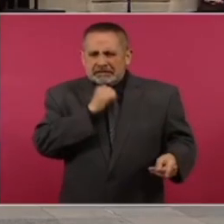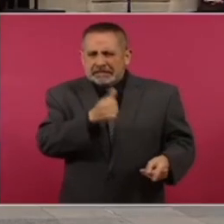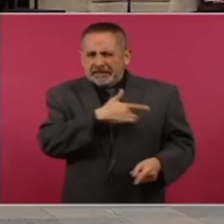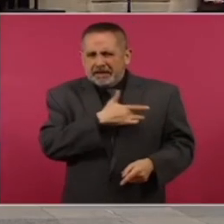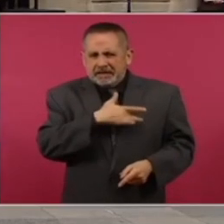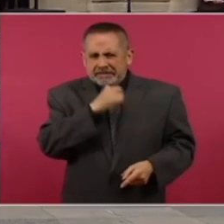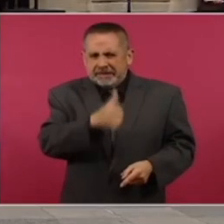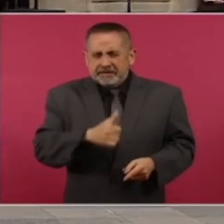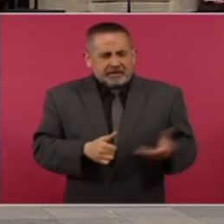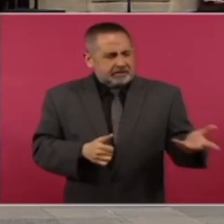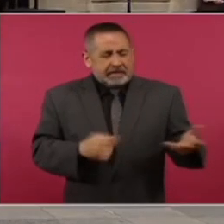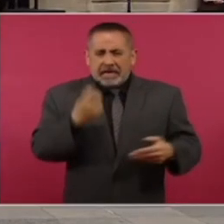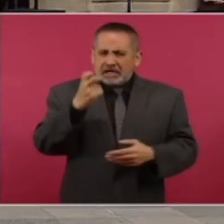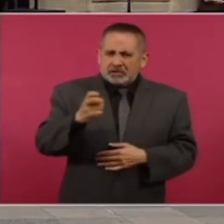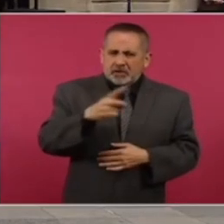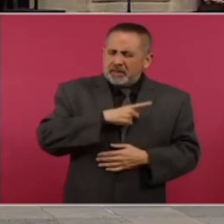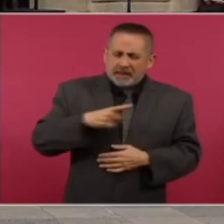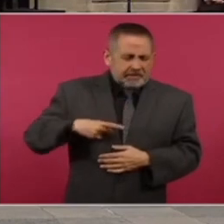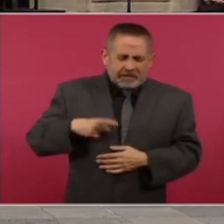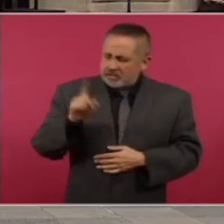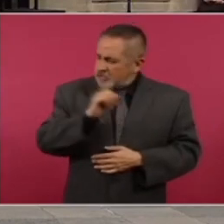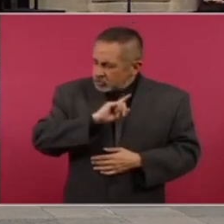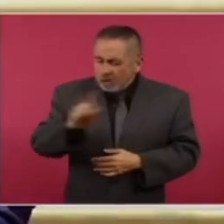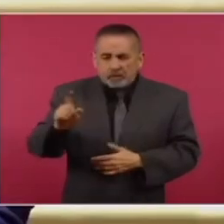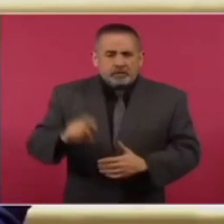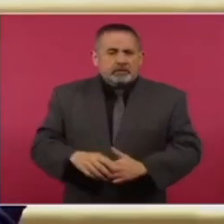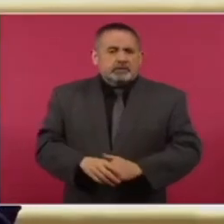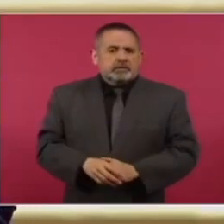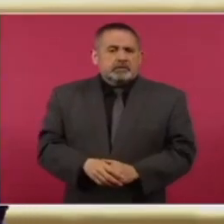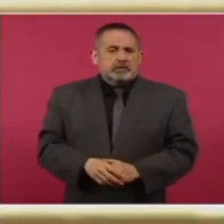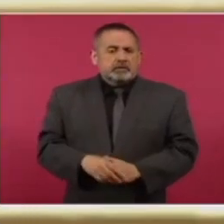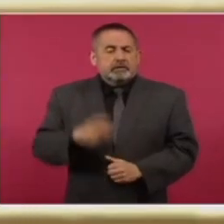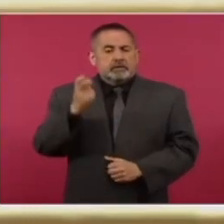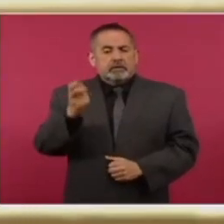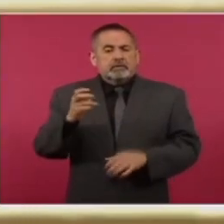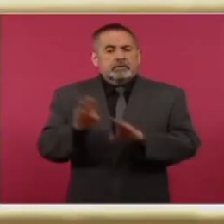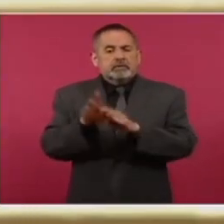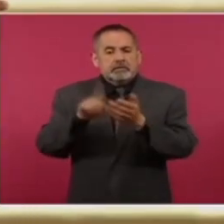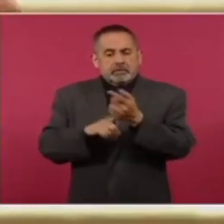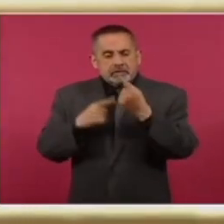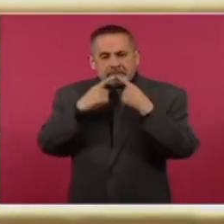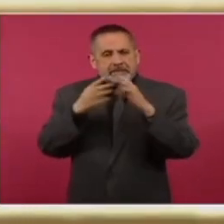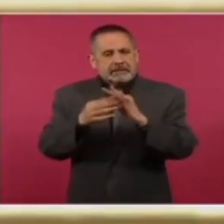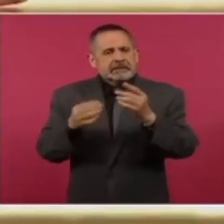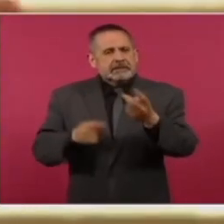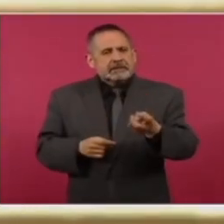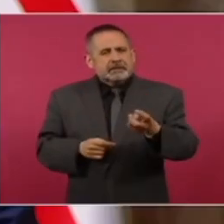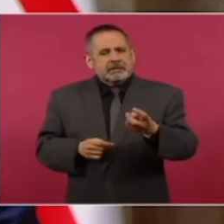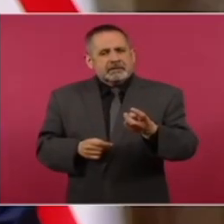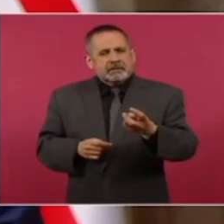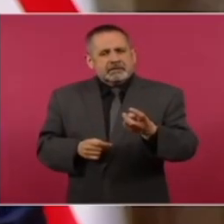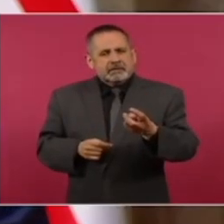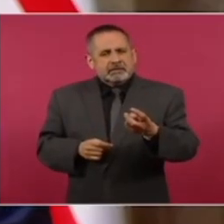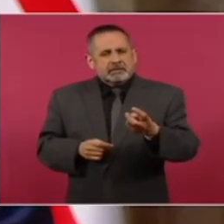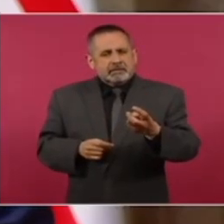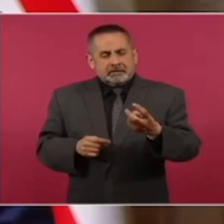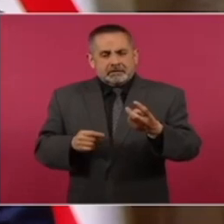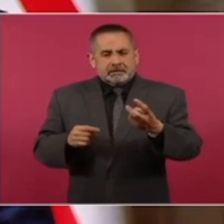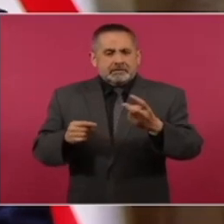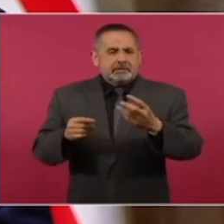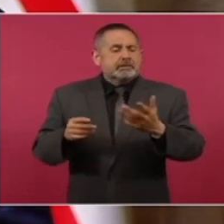eso no debe de hacerse, porque hay quienes